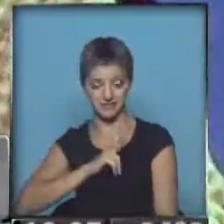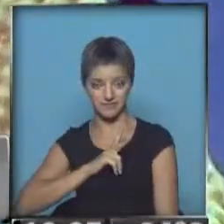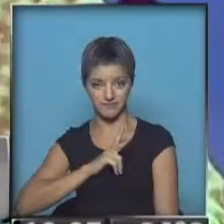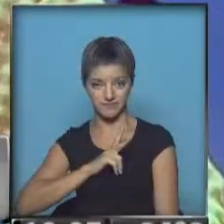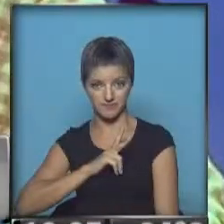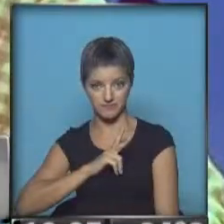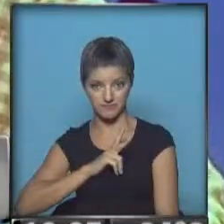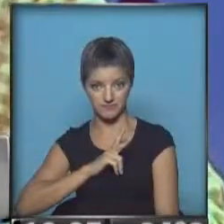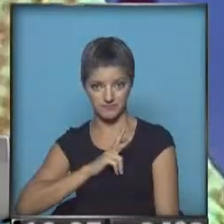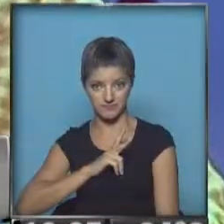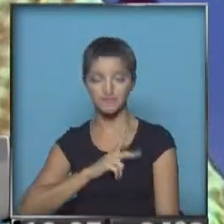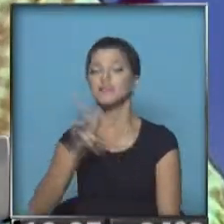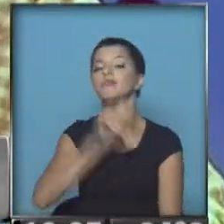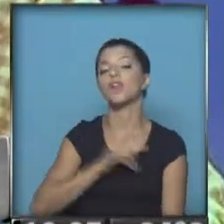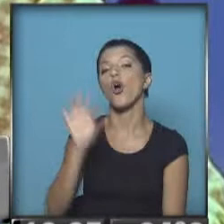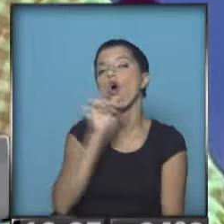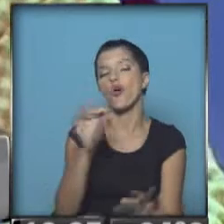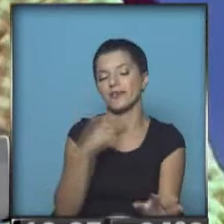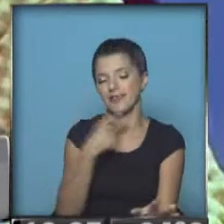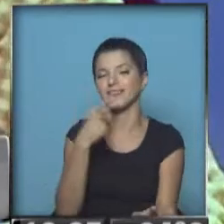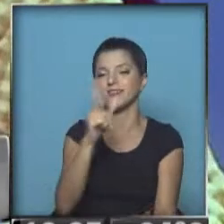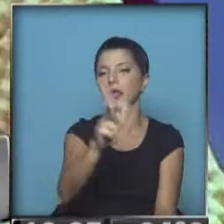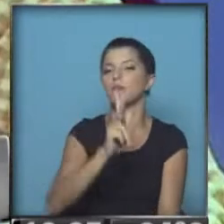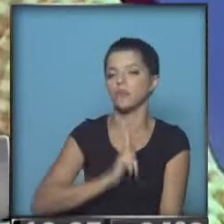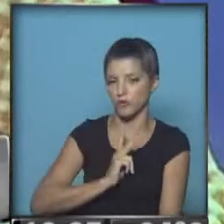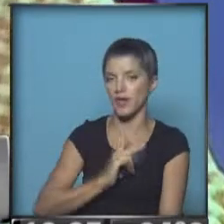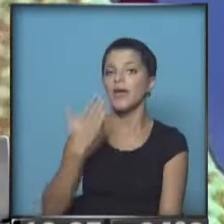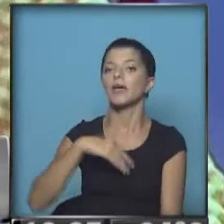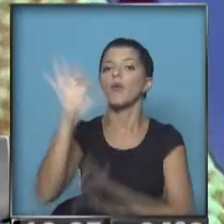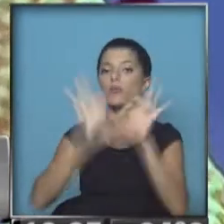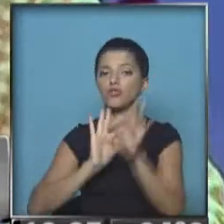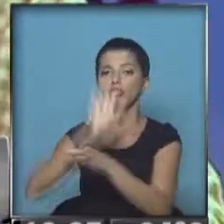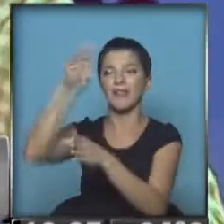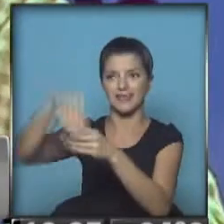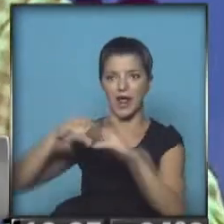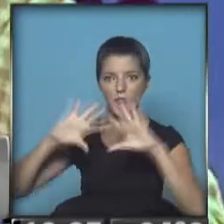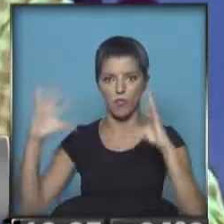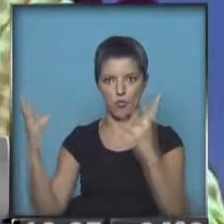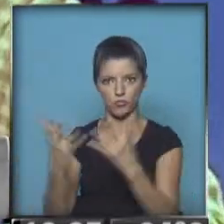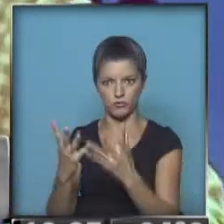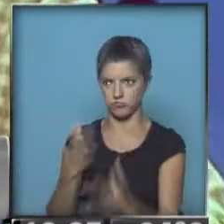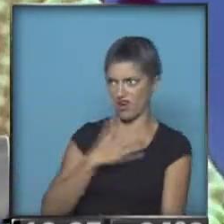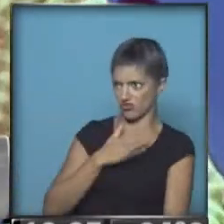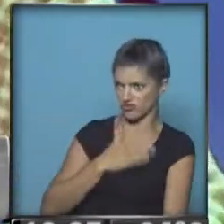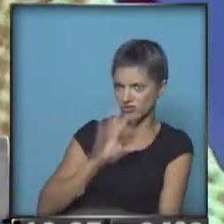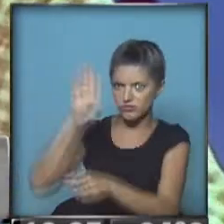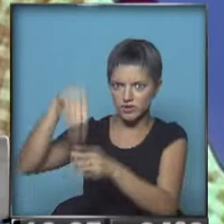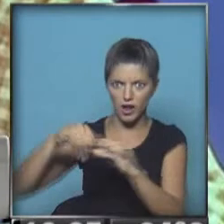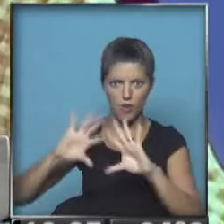Cuando nos dicen o quieren decirnos que vienen con proyectos para integrarnos al mundo, a nosotros, para integrarnos al